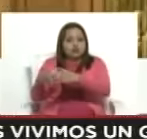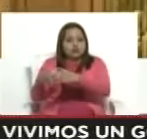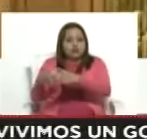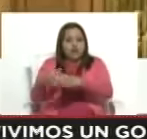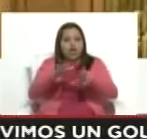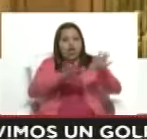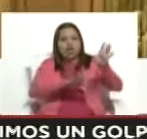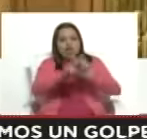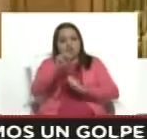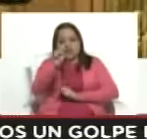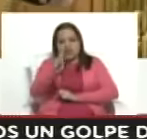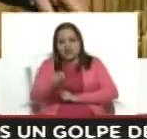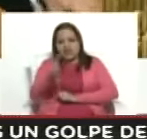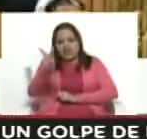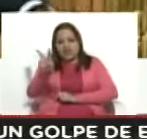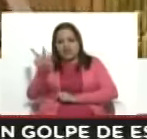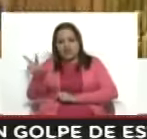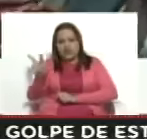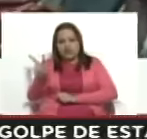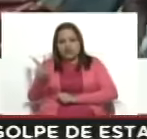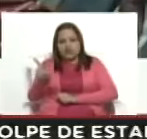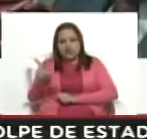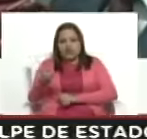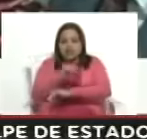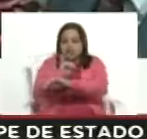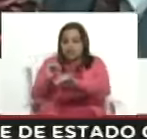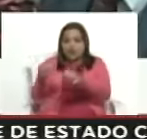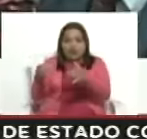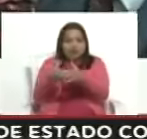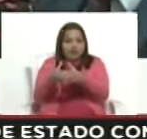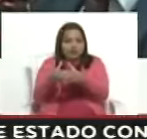2:22 tenía una reunión. Terminó la reunión donde él estaba,